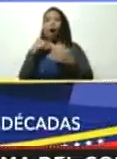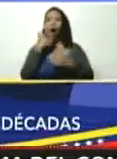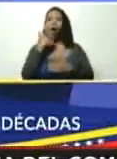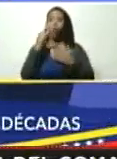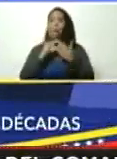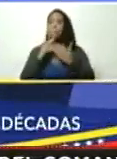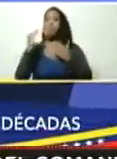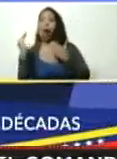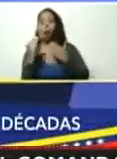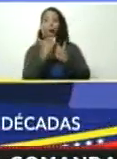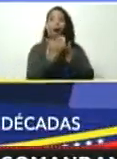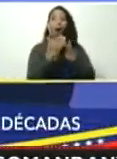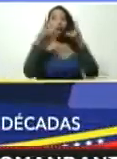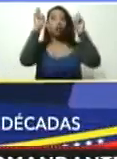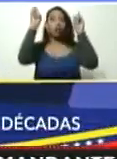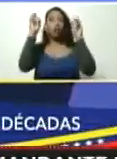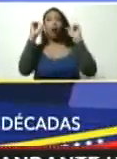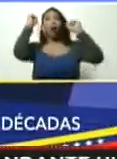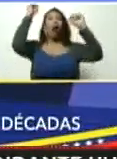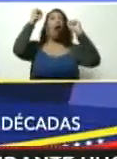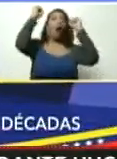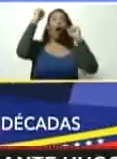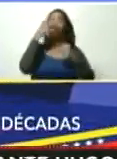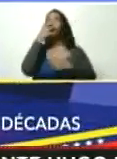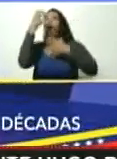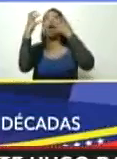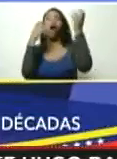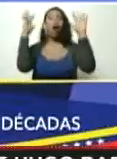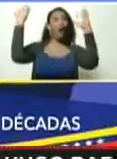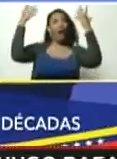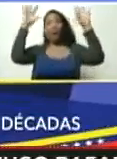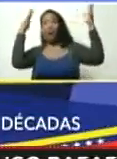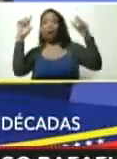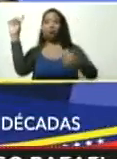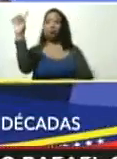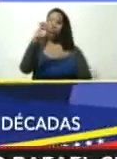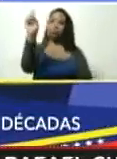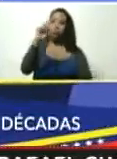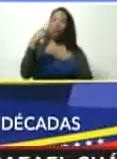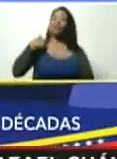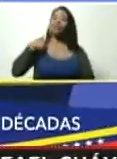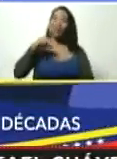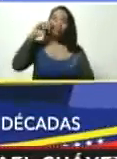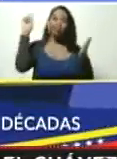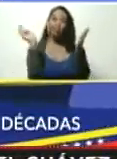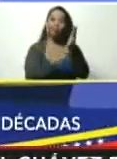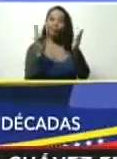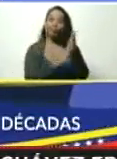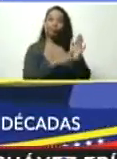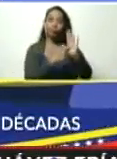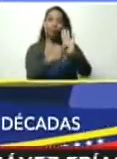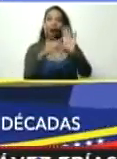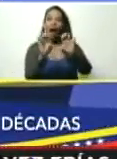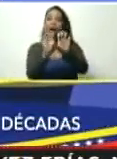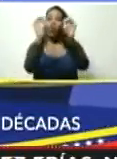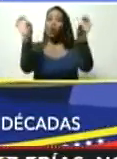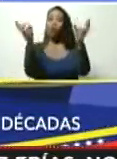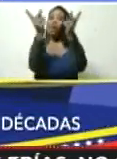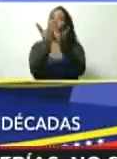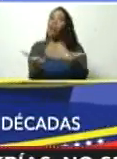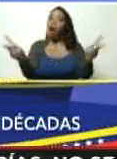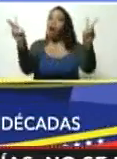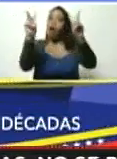más, no es una consigna, no es un grito, no es un aplauso. Tiene que ser una realidad. Educación en valores,